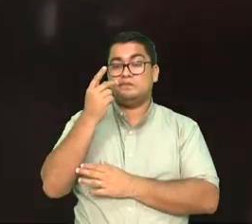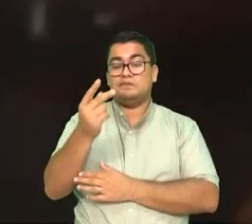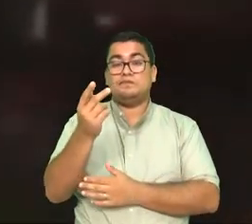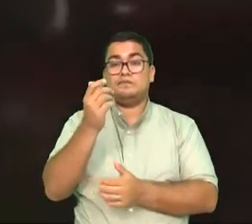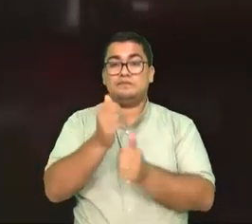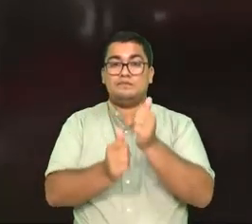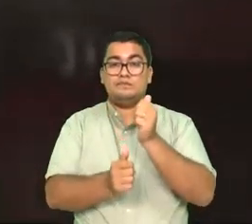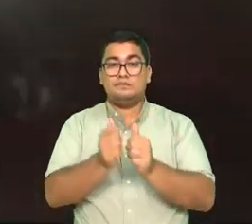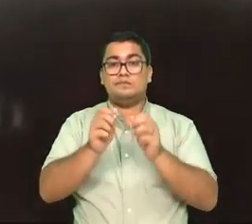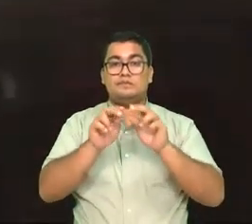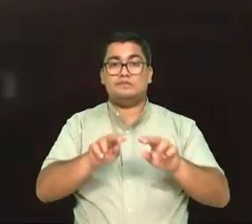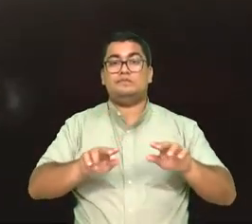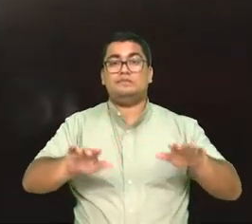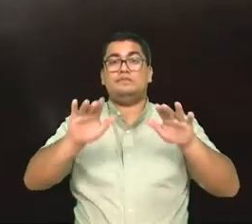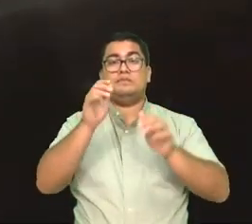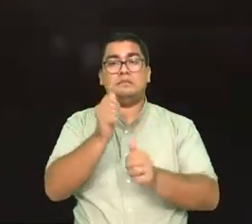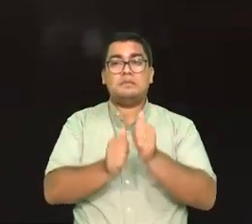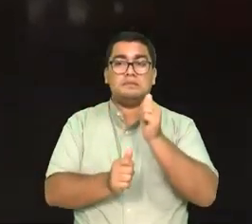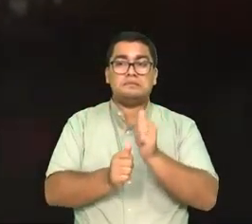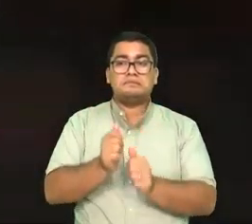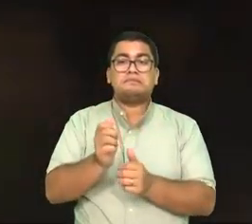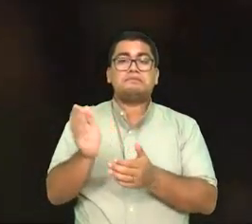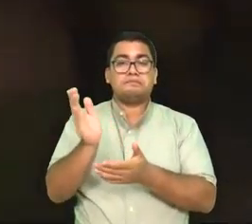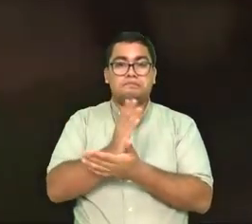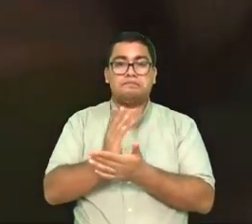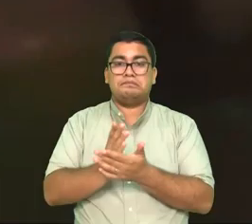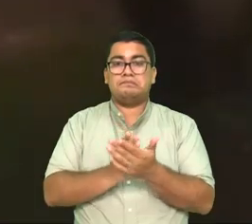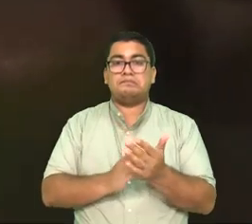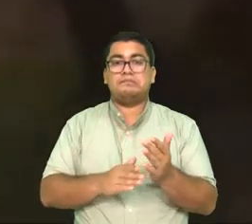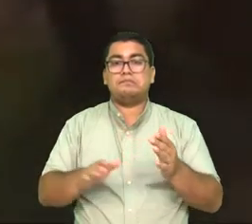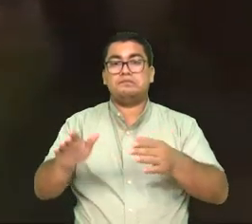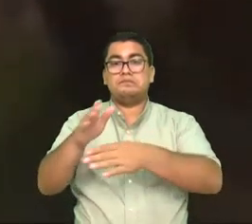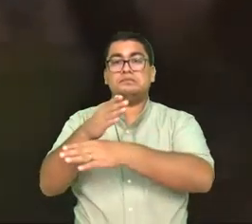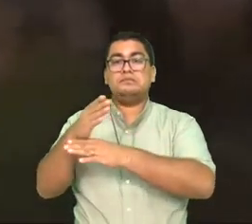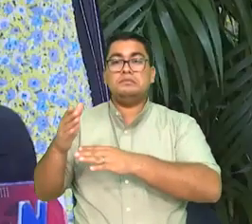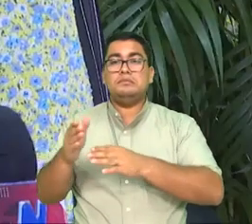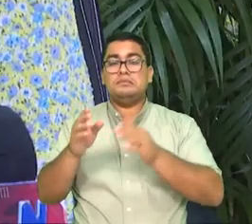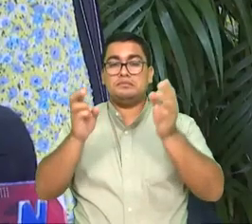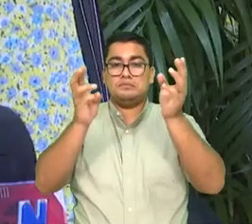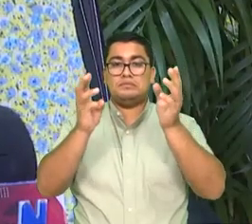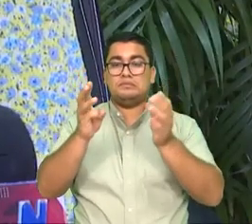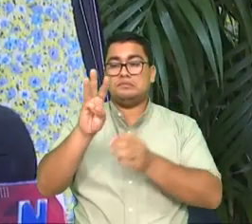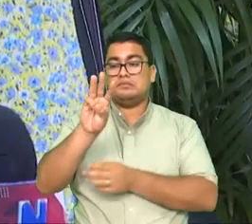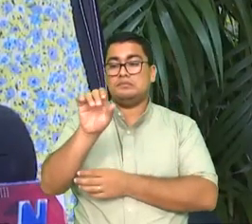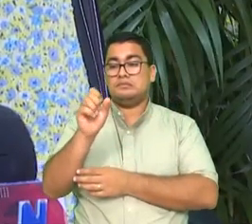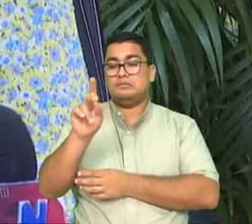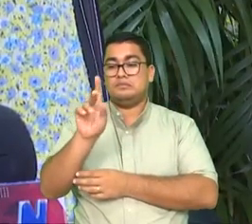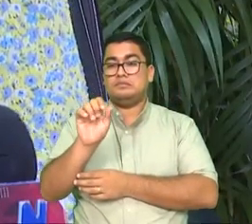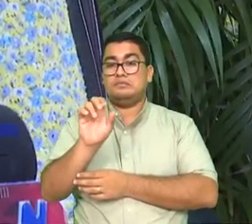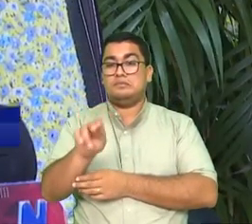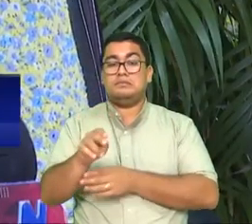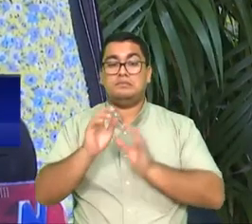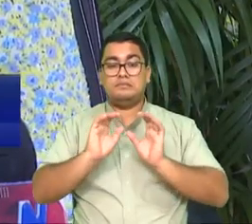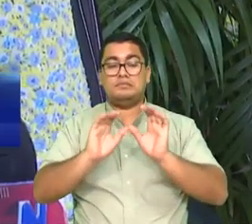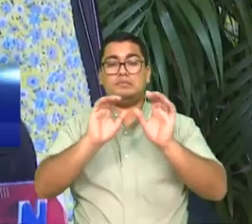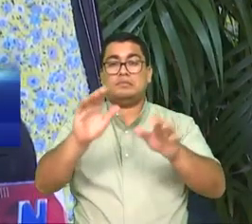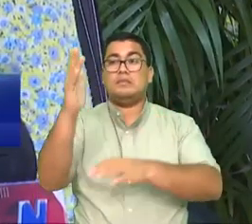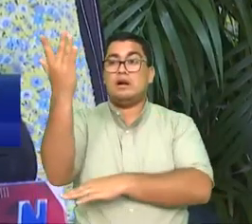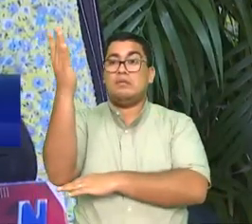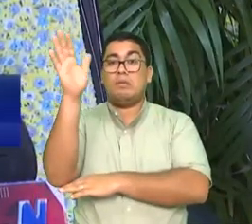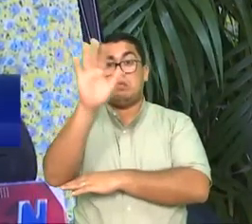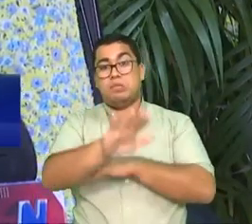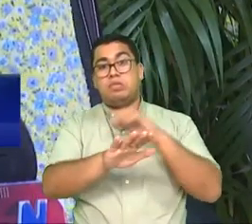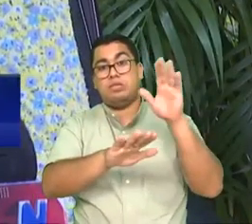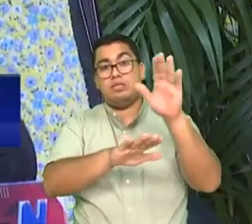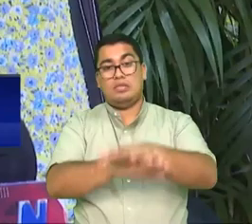climático ha ocasionado daños y obstrucciones parciales en caminos en Guaspán. obstrucciones de calles por caída de árboles,